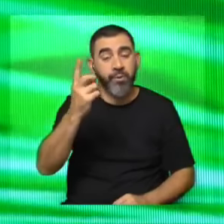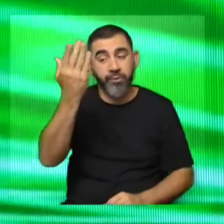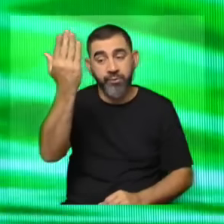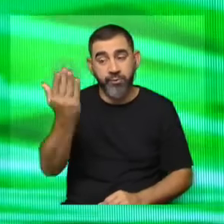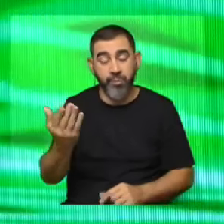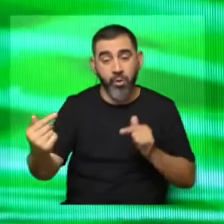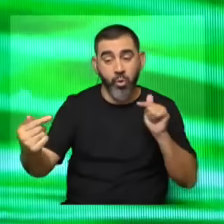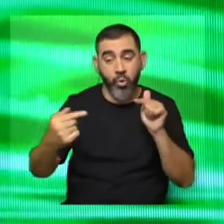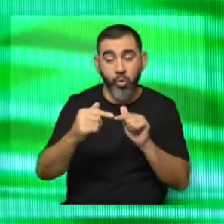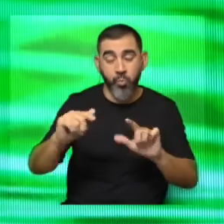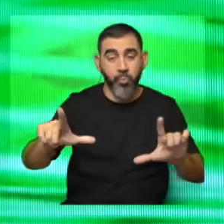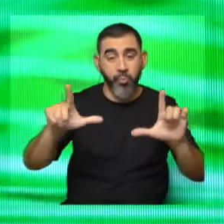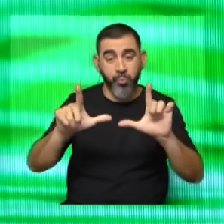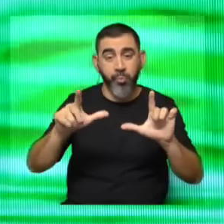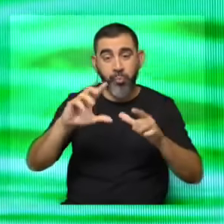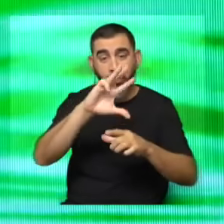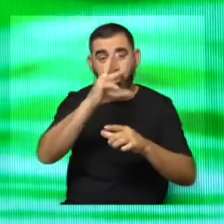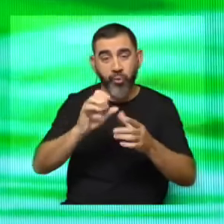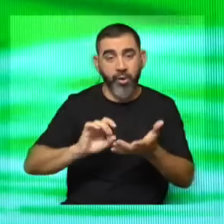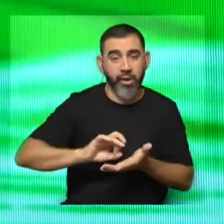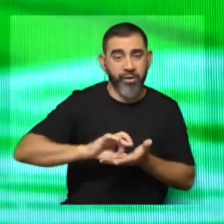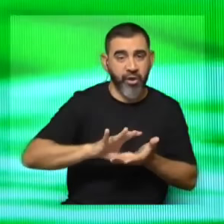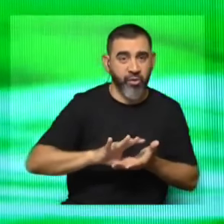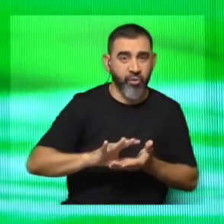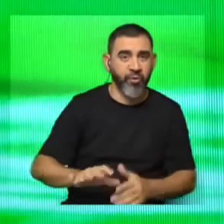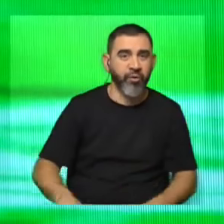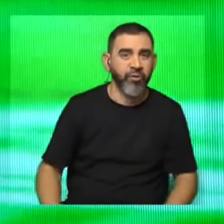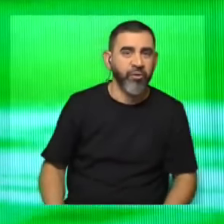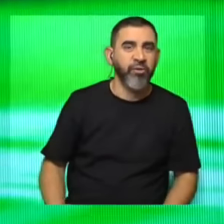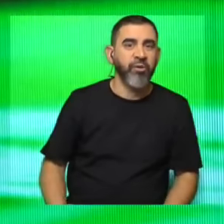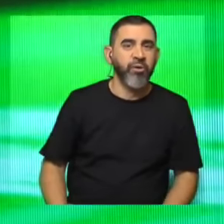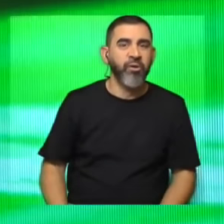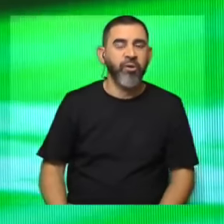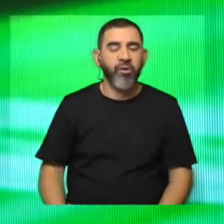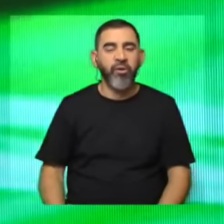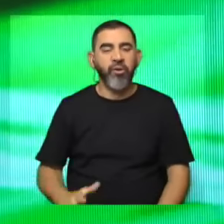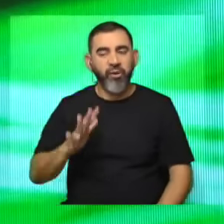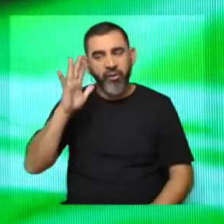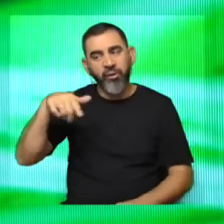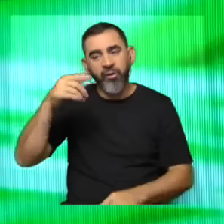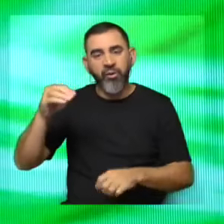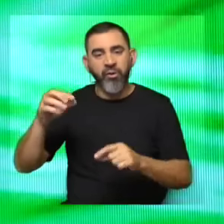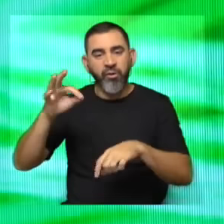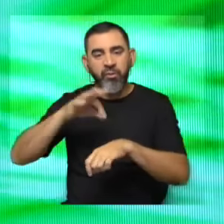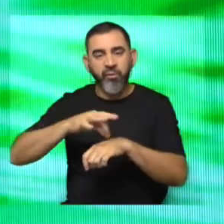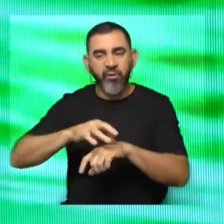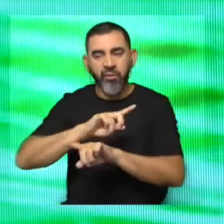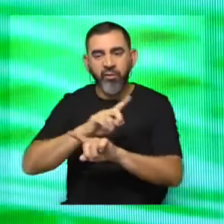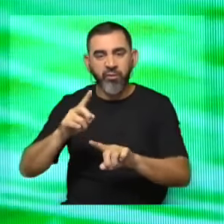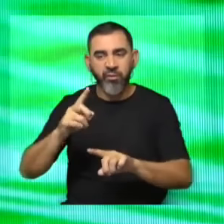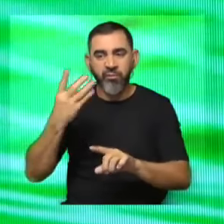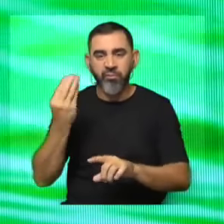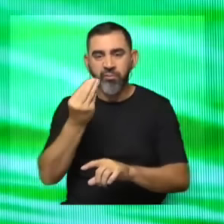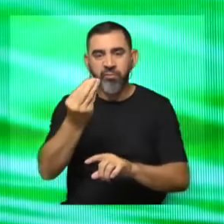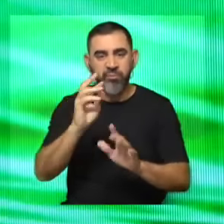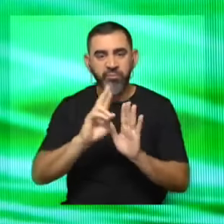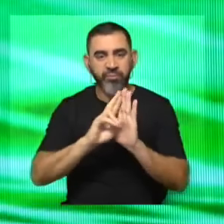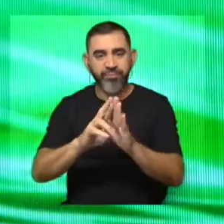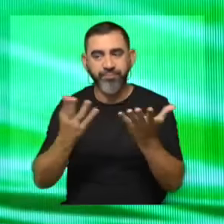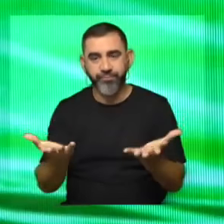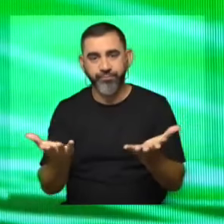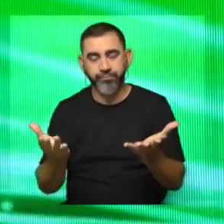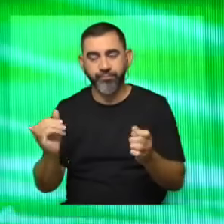la oposición dentro del casmo es echao mm que podemos esperar que puede esperar otro colega que no tenga esa ese cargo o esa representatividad